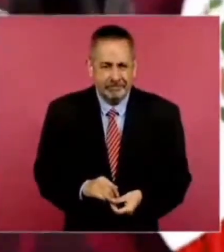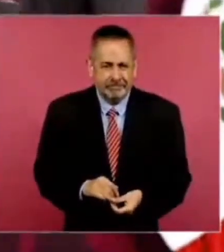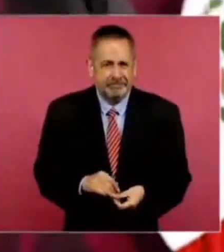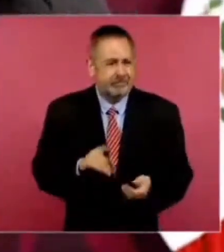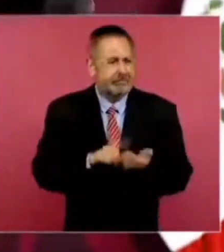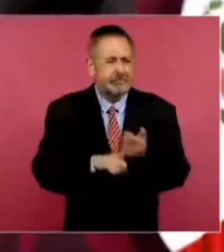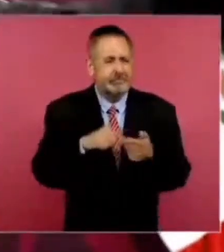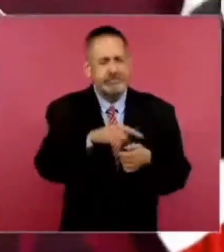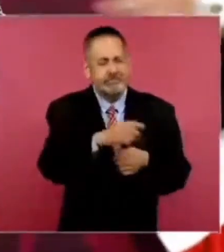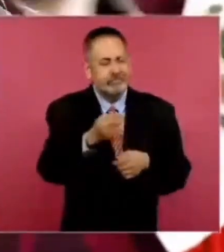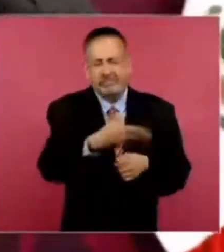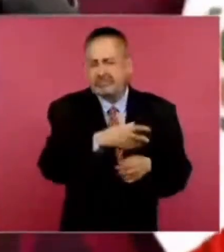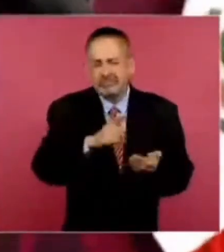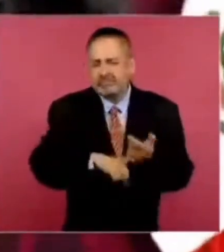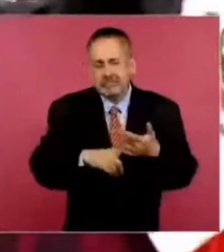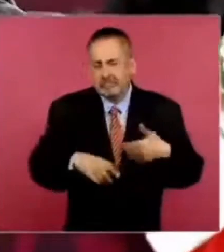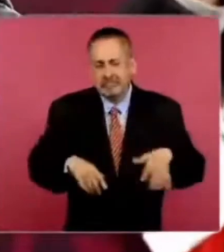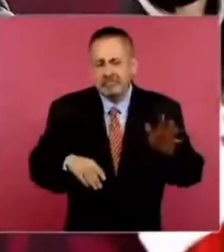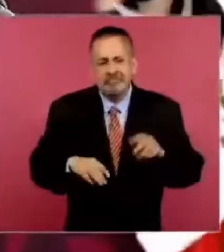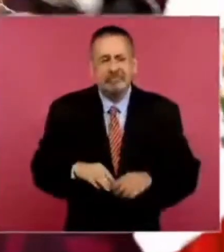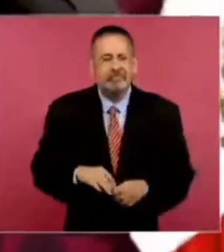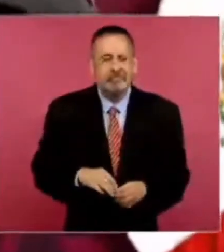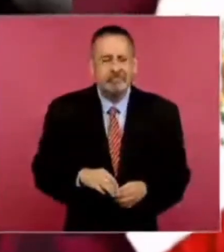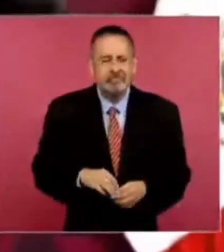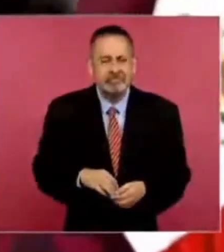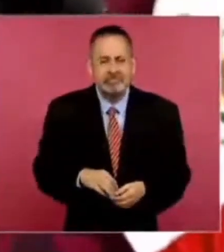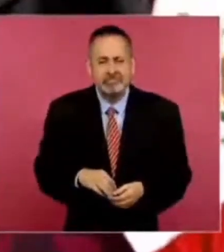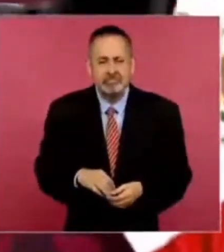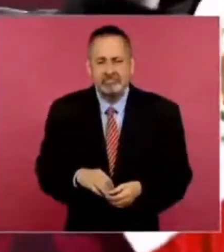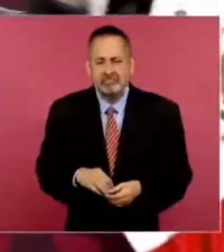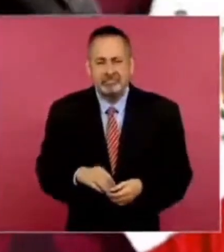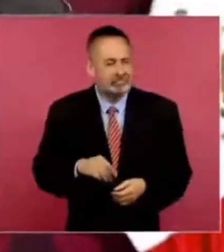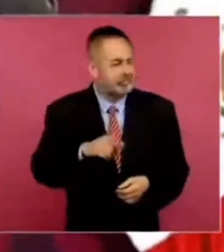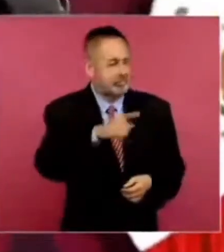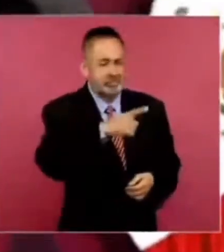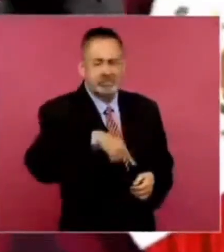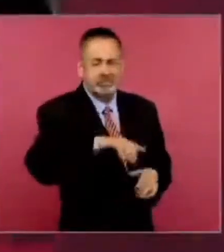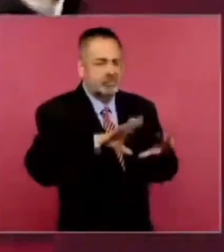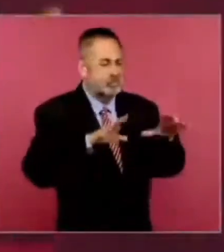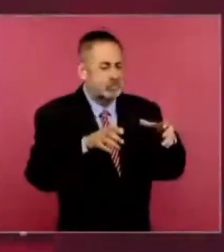De todas maneras, ahí están todos